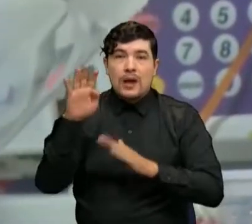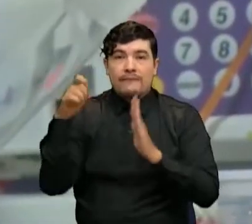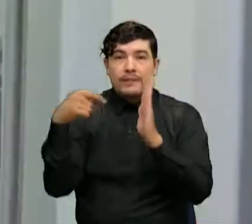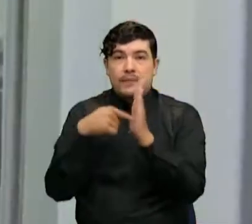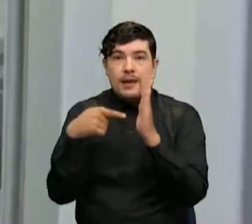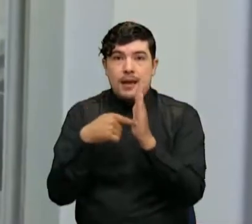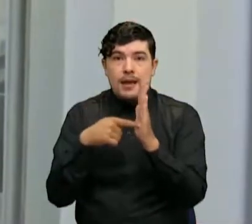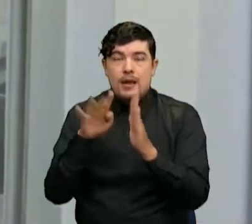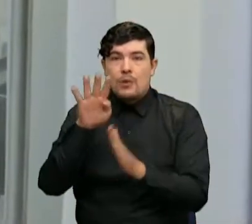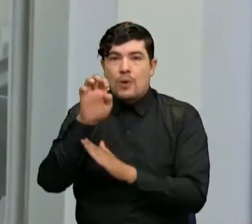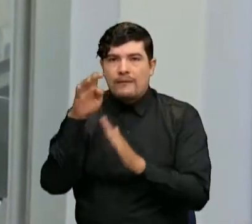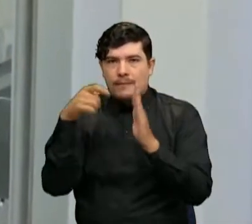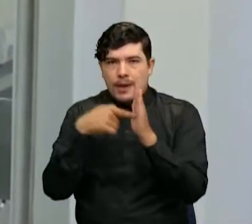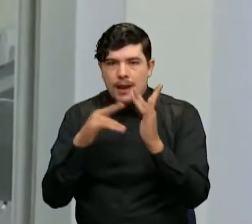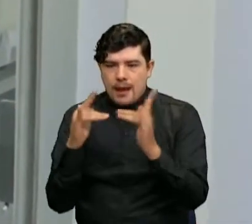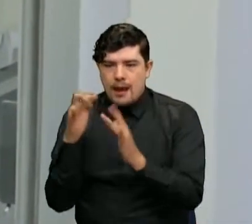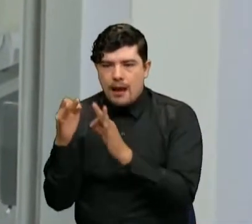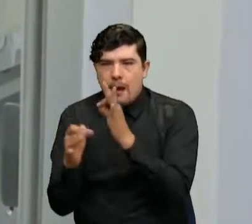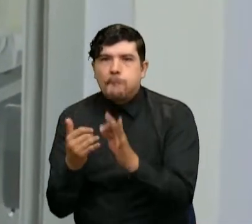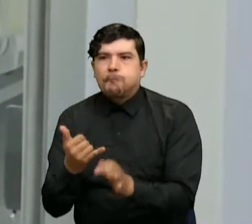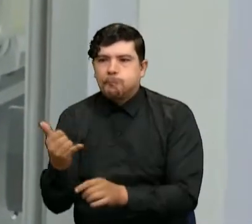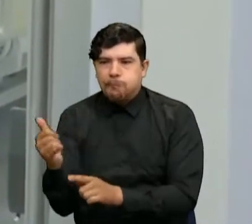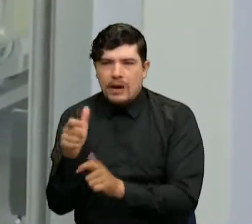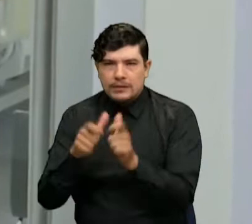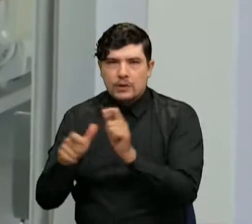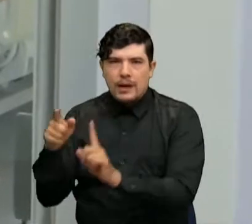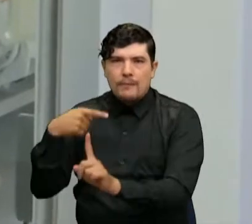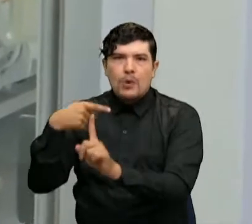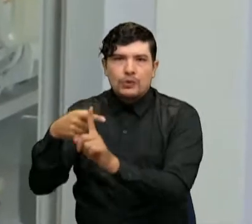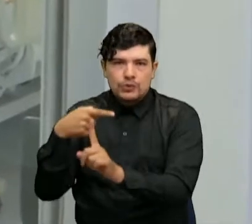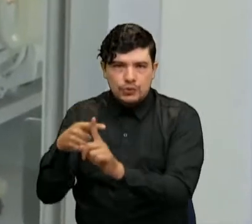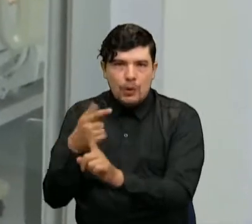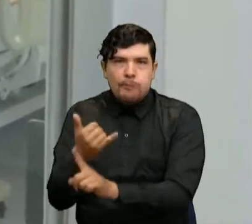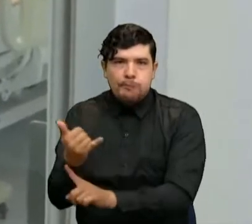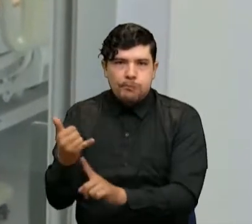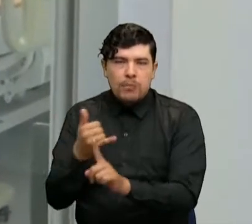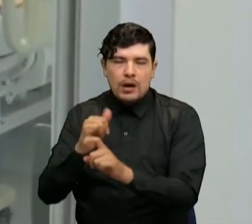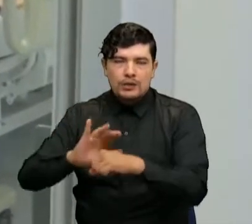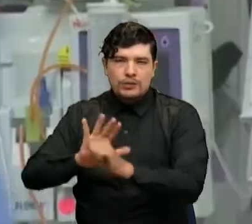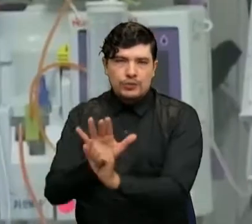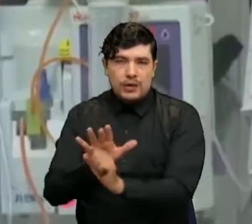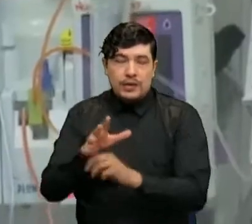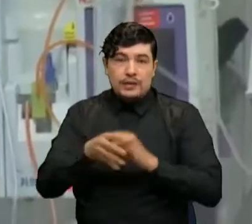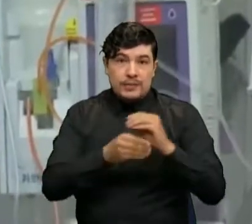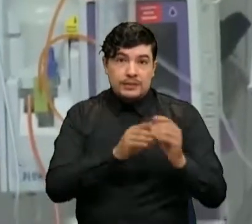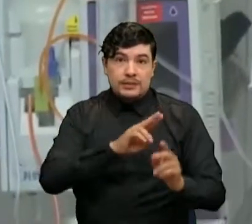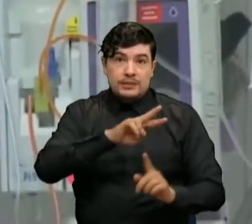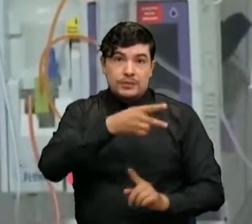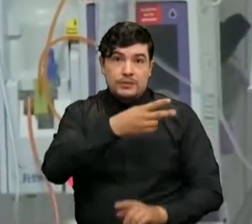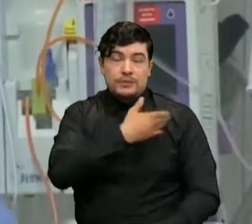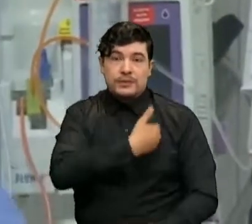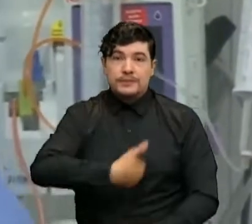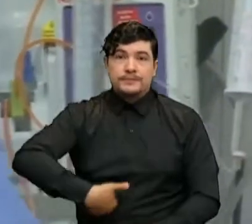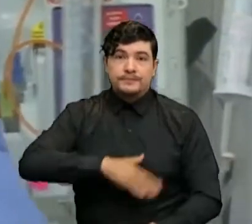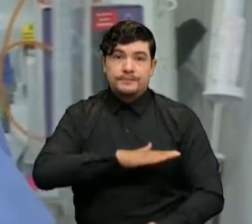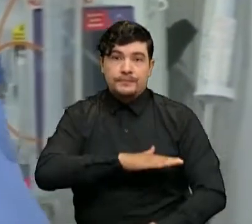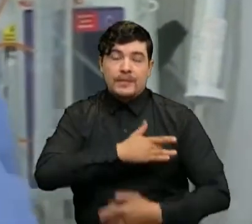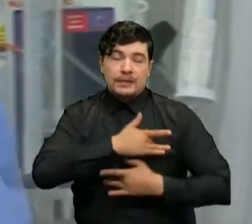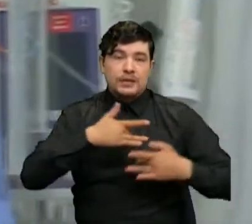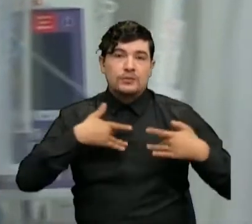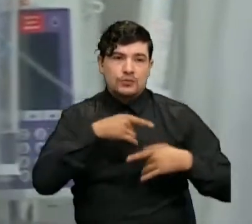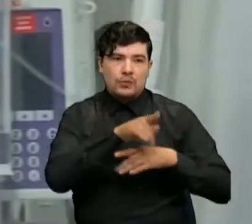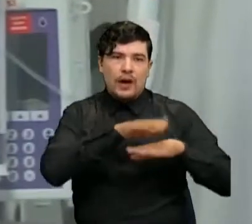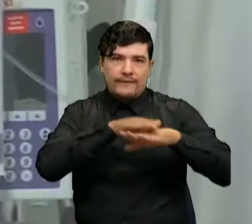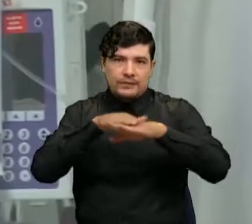por personas positivas o sospechosas de tener la enfermedad. Así lo afirmó el viceministro de Salud. Estas